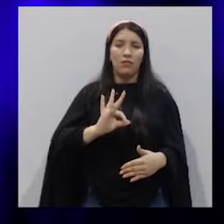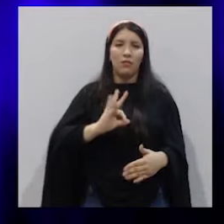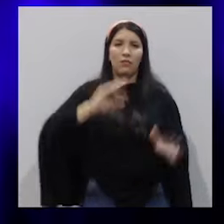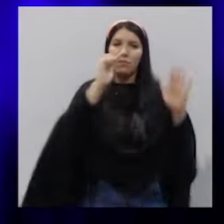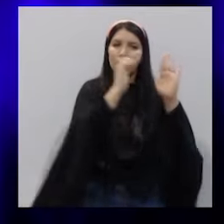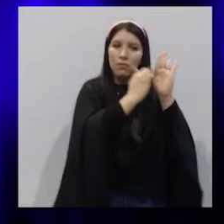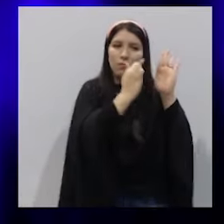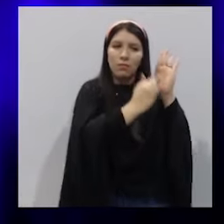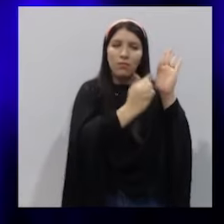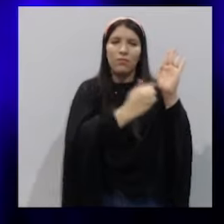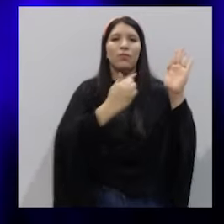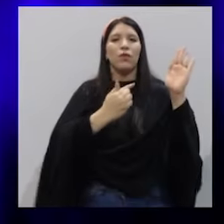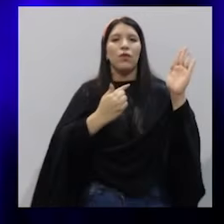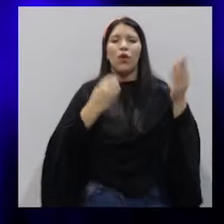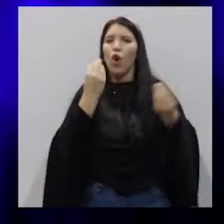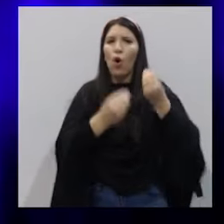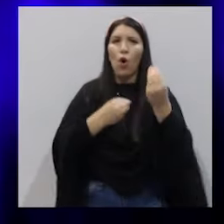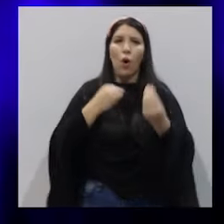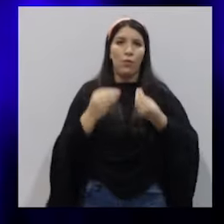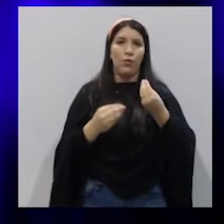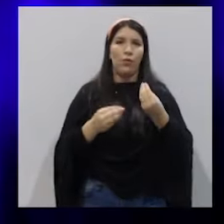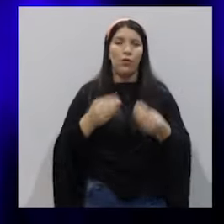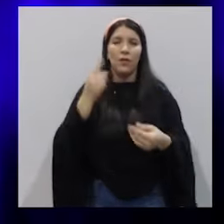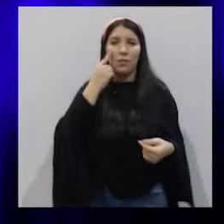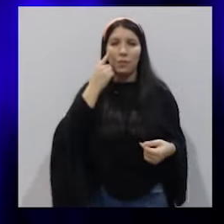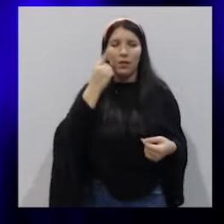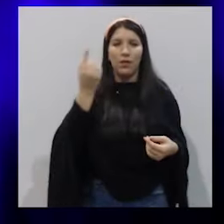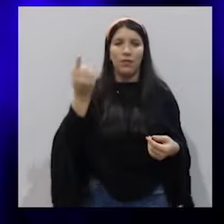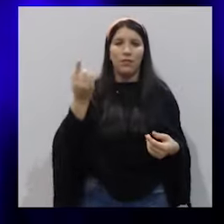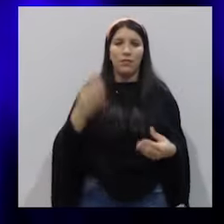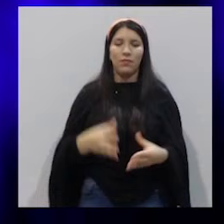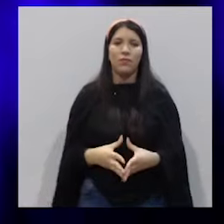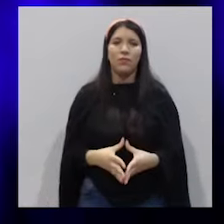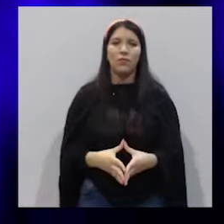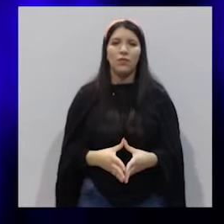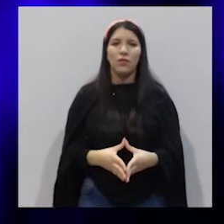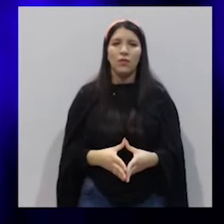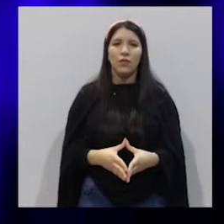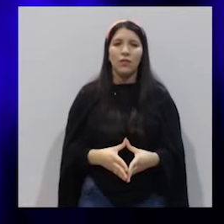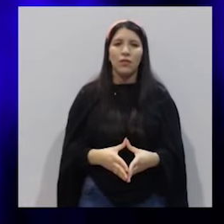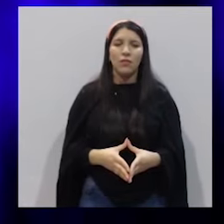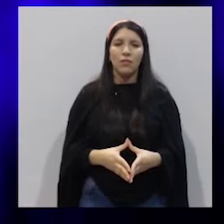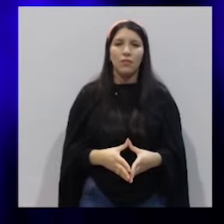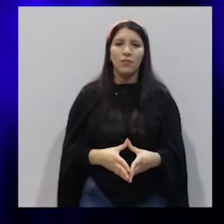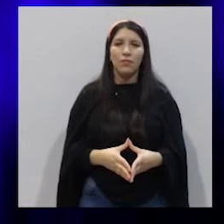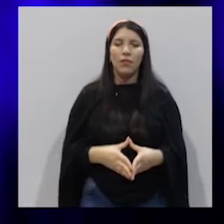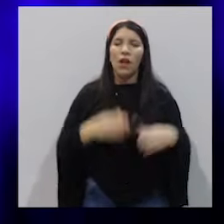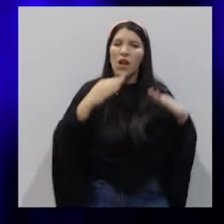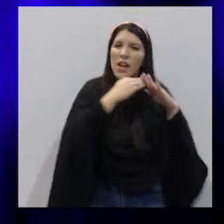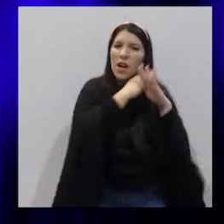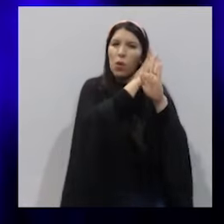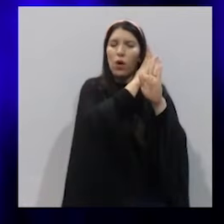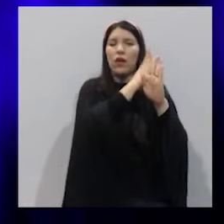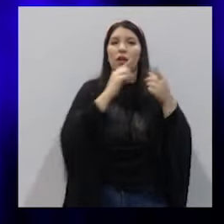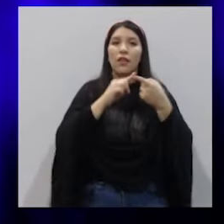donde hay esperanza donde hay paz una visión diferente un lenguaje diferente hay una vida prolija